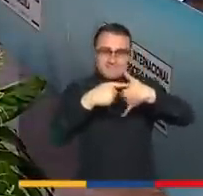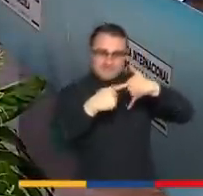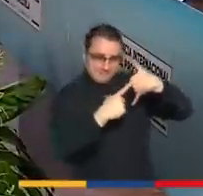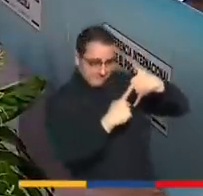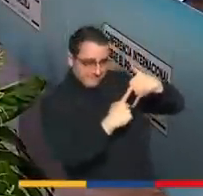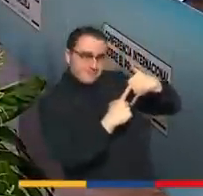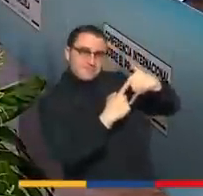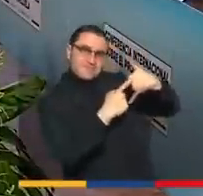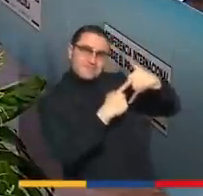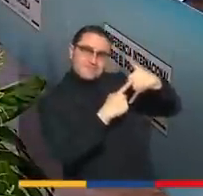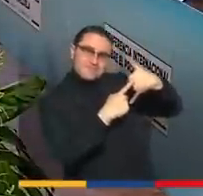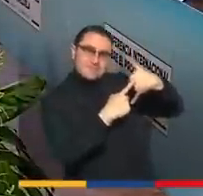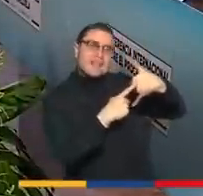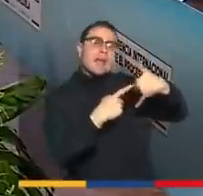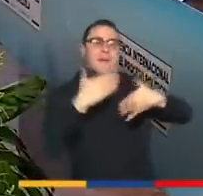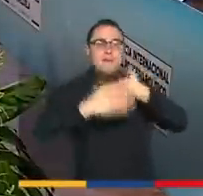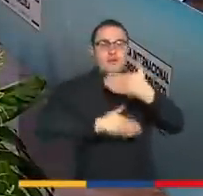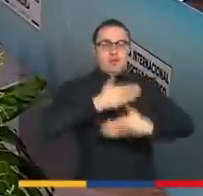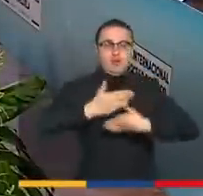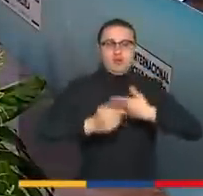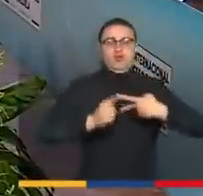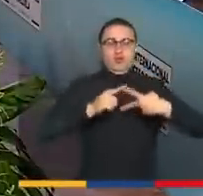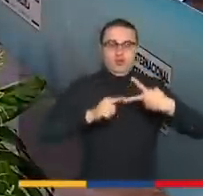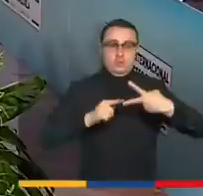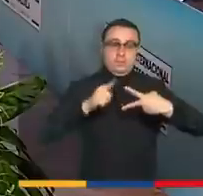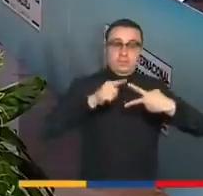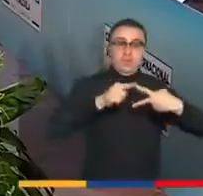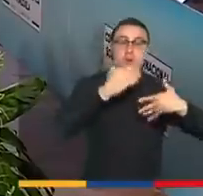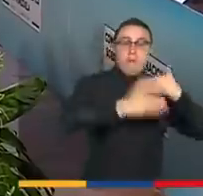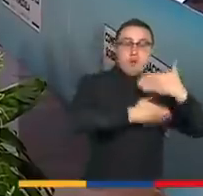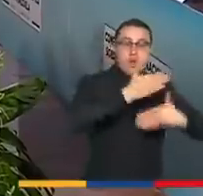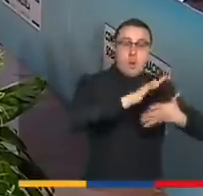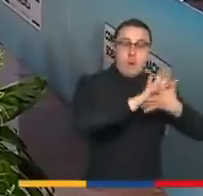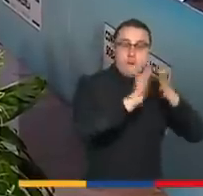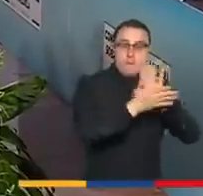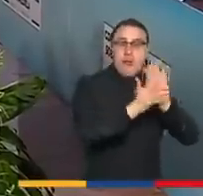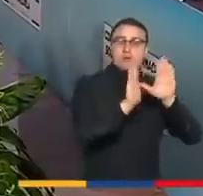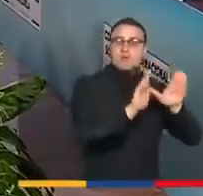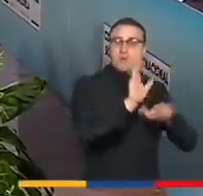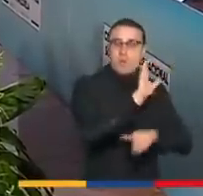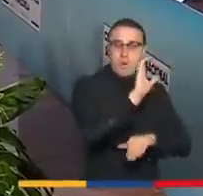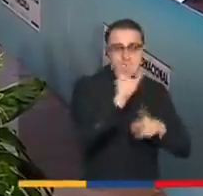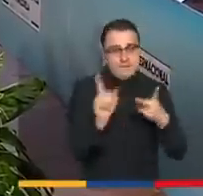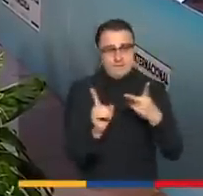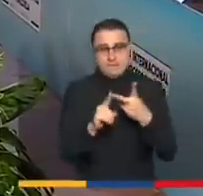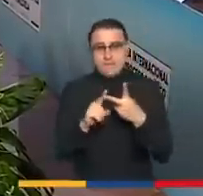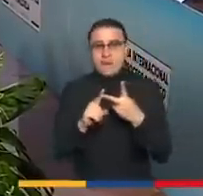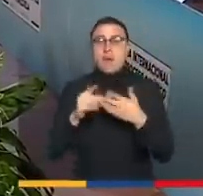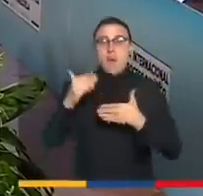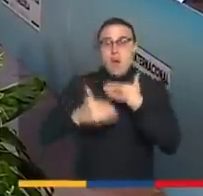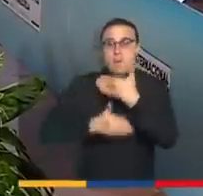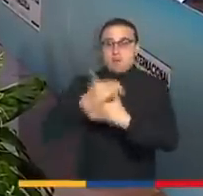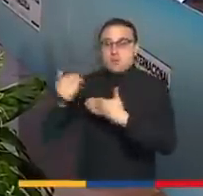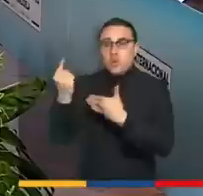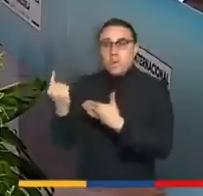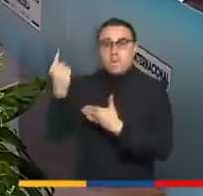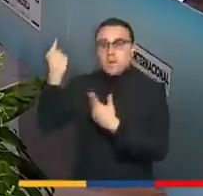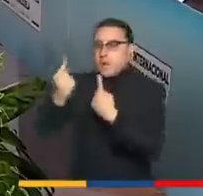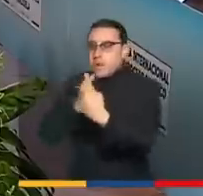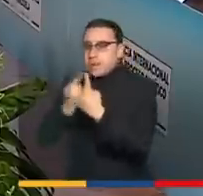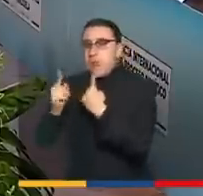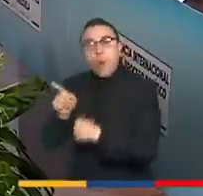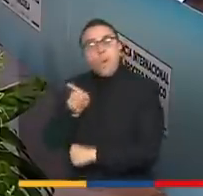del Sur: el proceso de paz colombiano, el proceso político de diálogo en